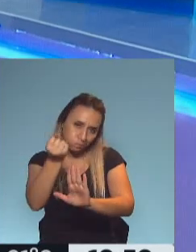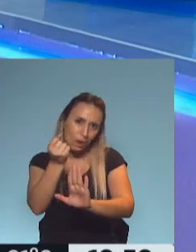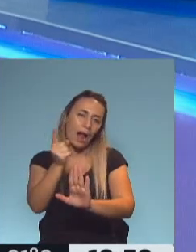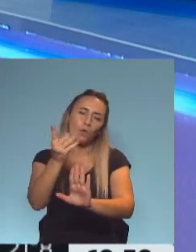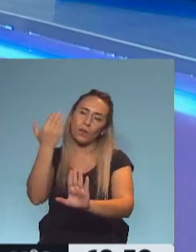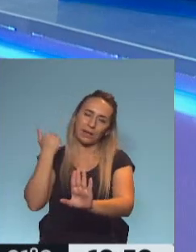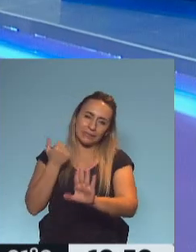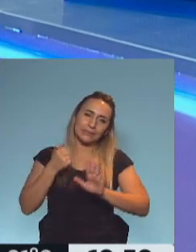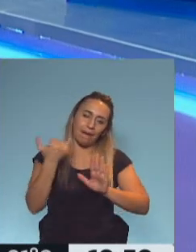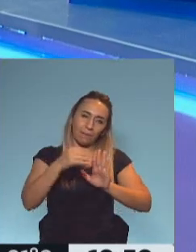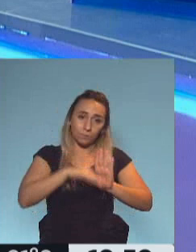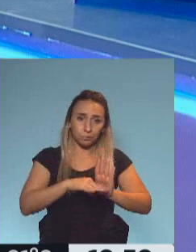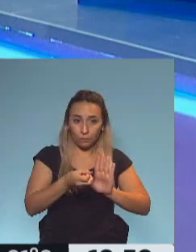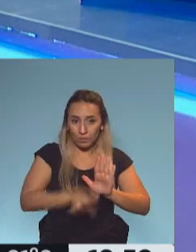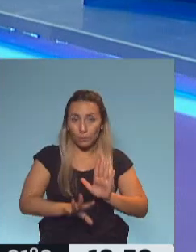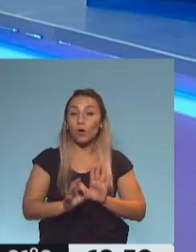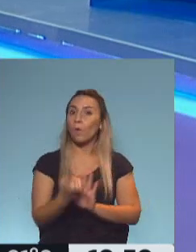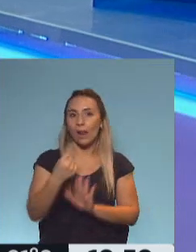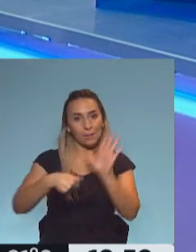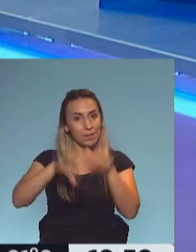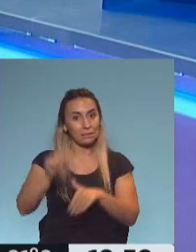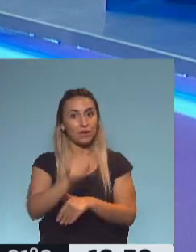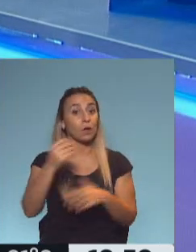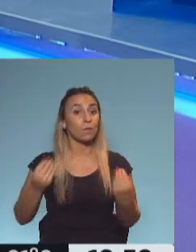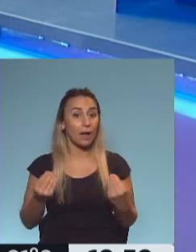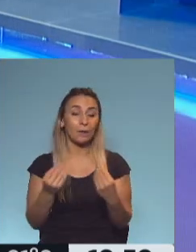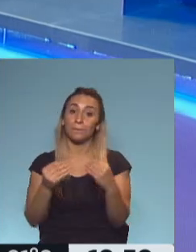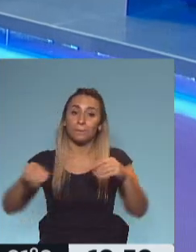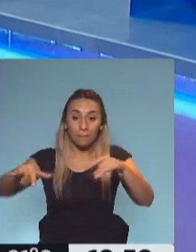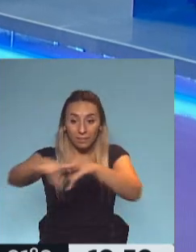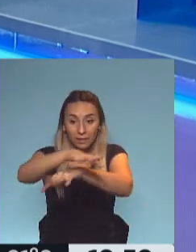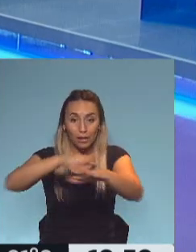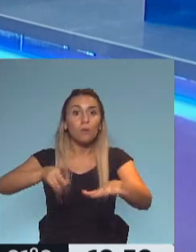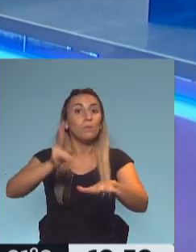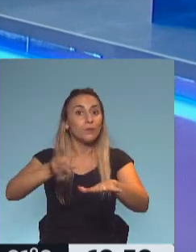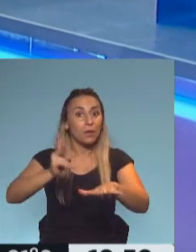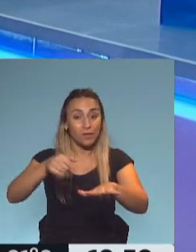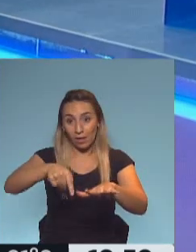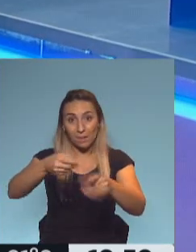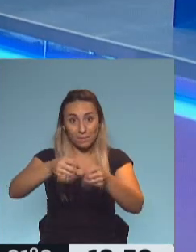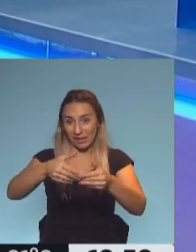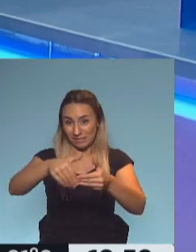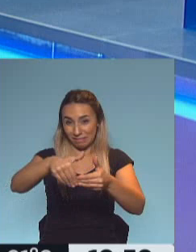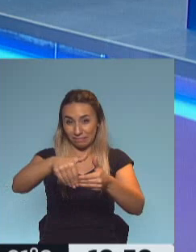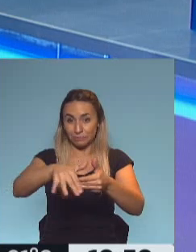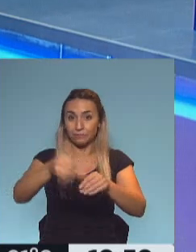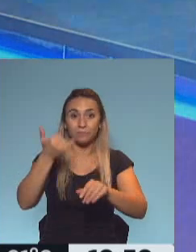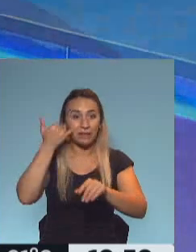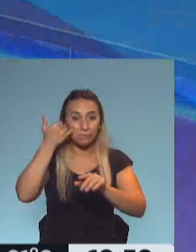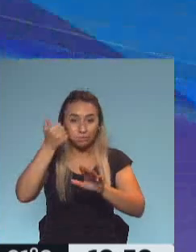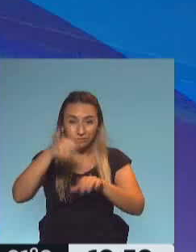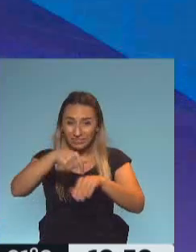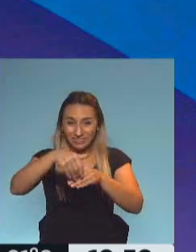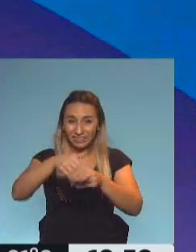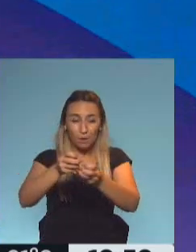La que más se destaca quizás, ¿no? Que es esta de que no se puede andar en la calle. Básicamente tenemos que respetarlo. Solamente los